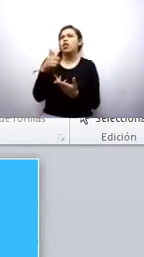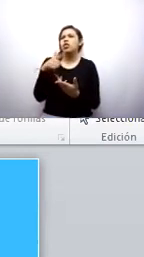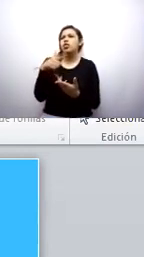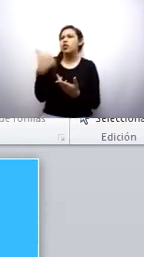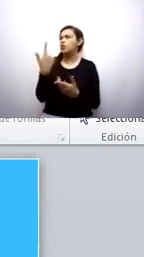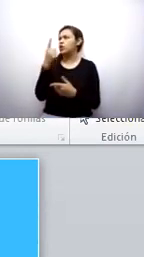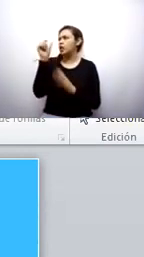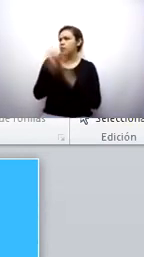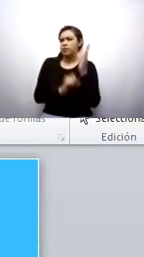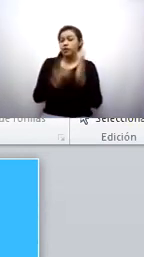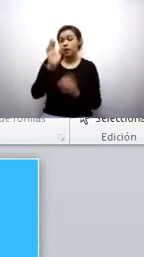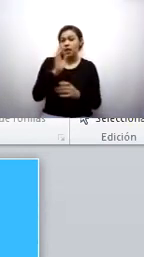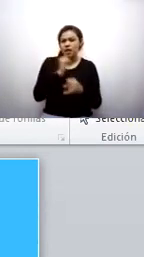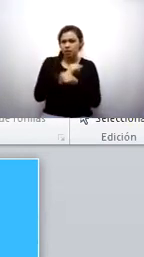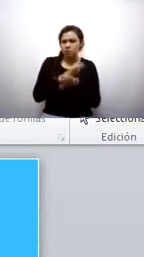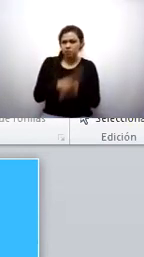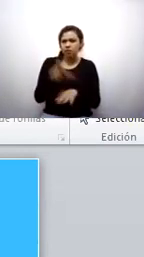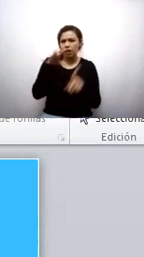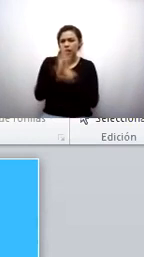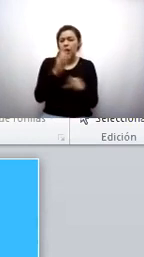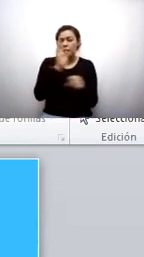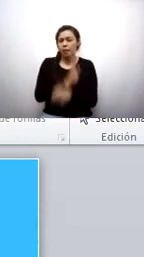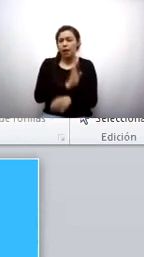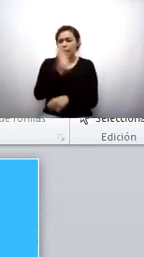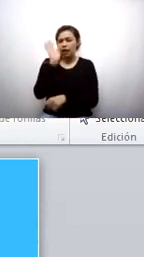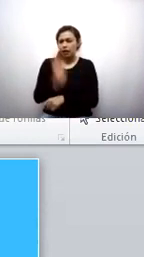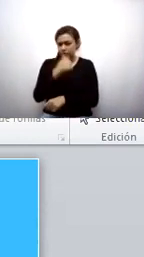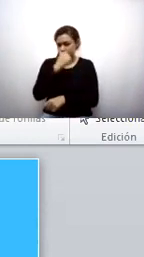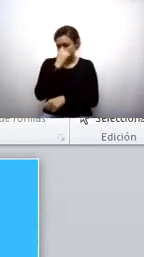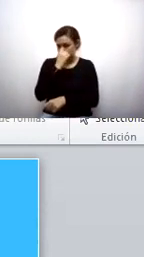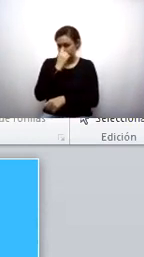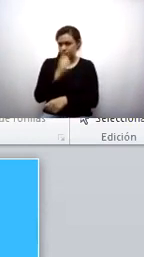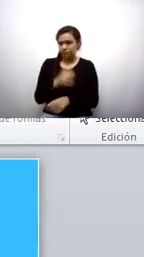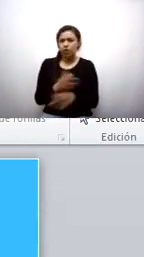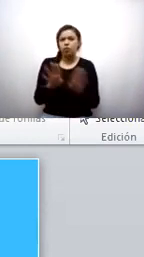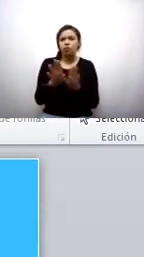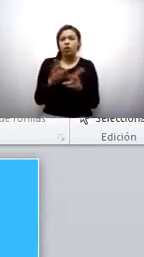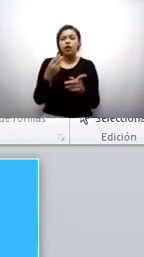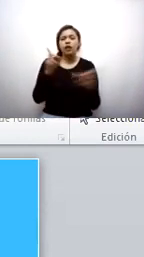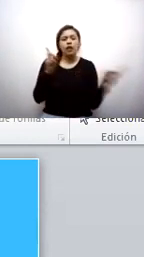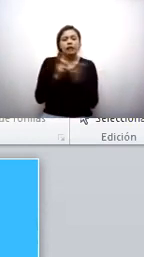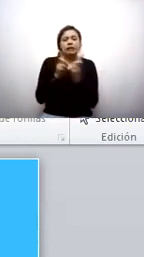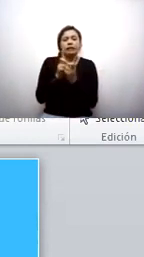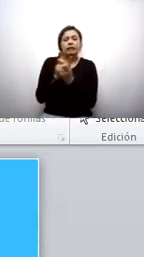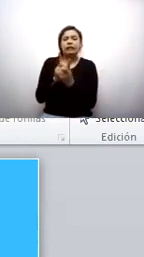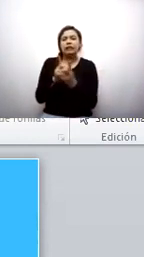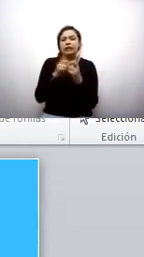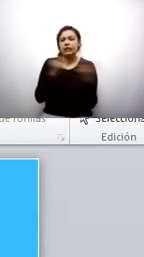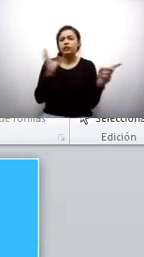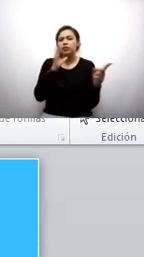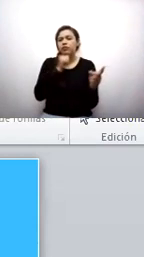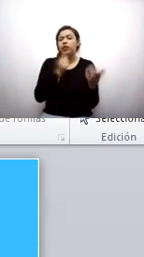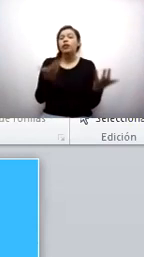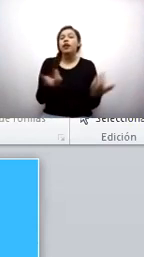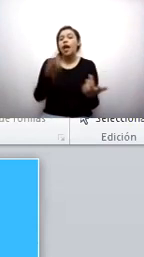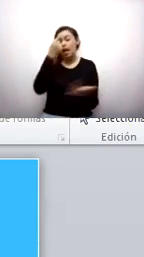parecía imposible justamente estar separados tanto tiempo? Y pues una pregunta muy interesante también sería, ¿qué crees que nos